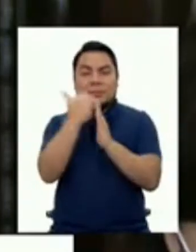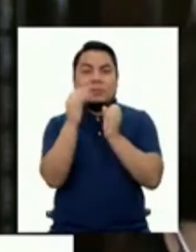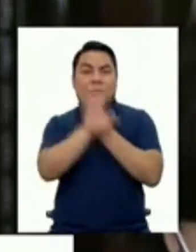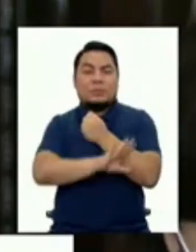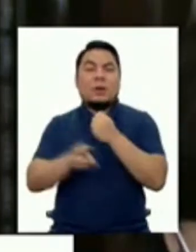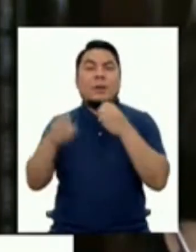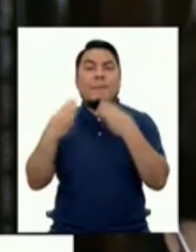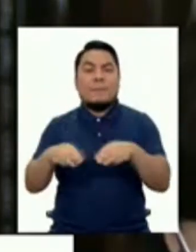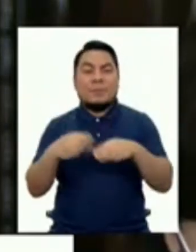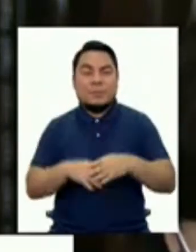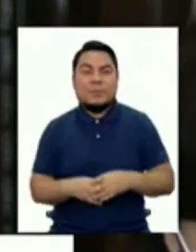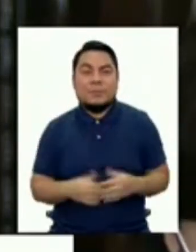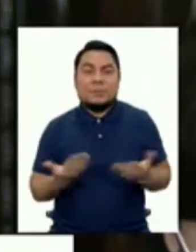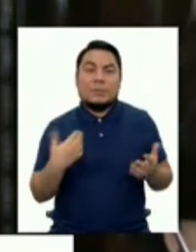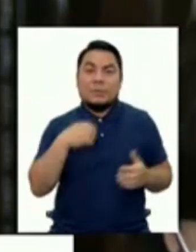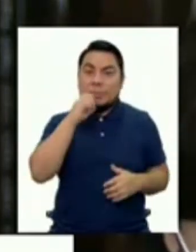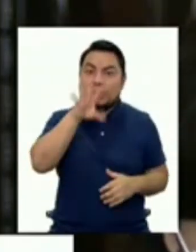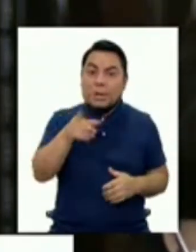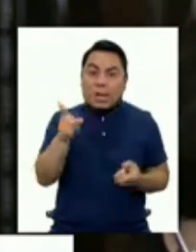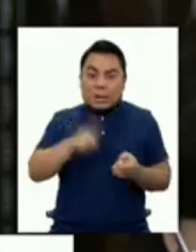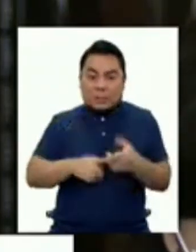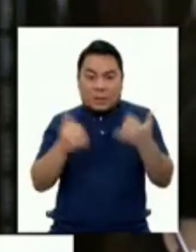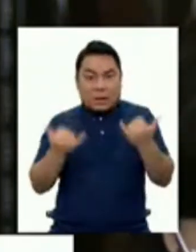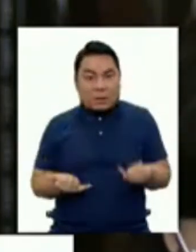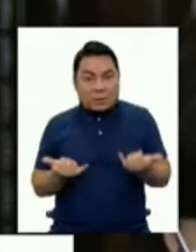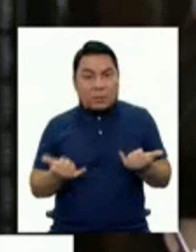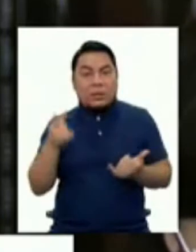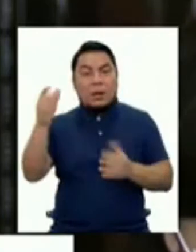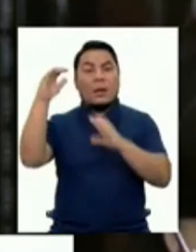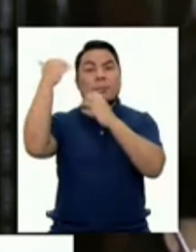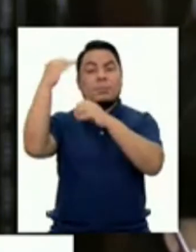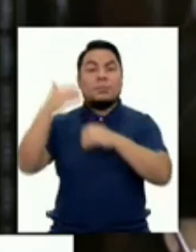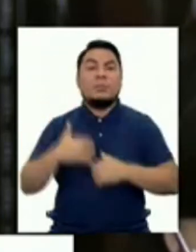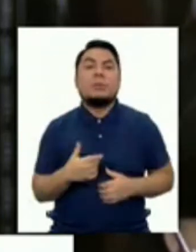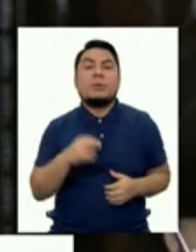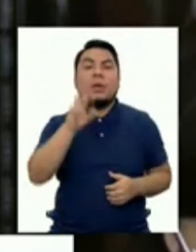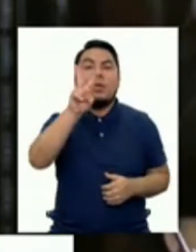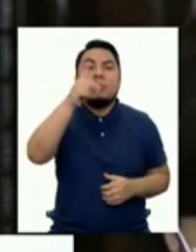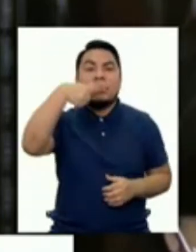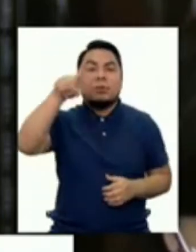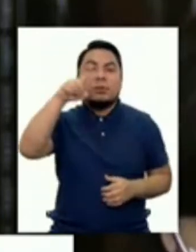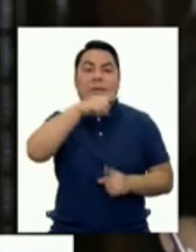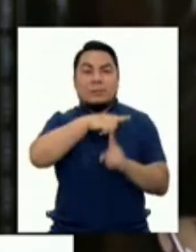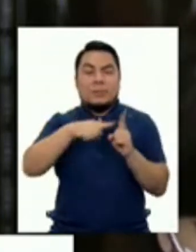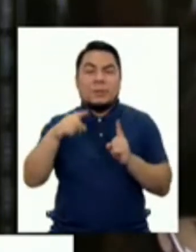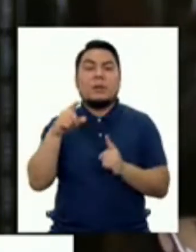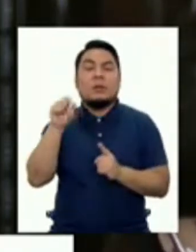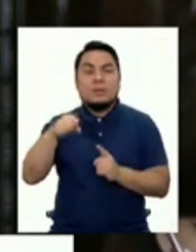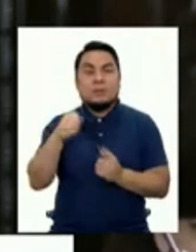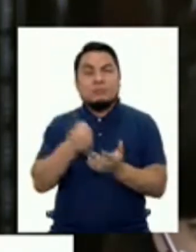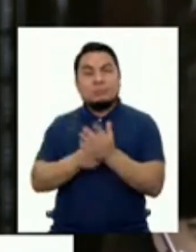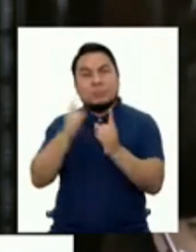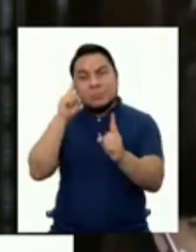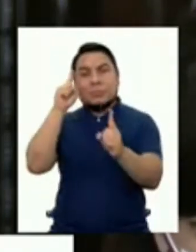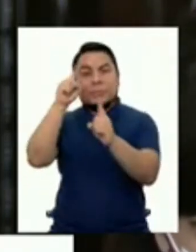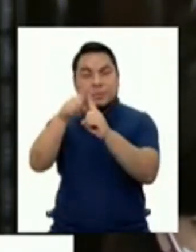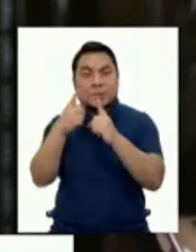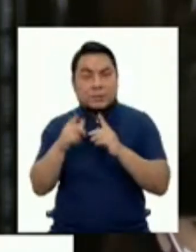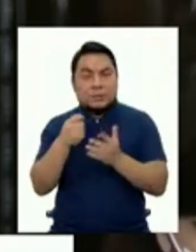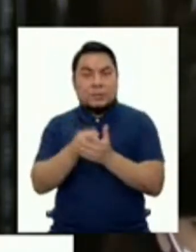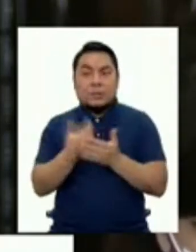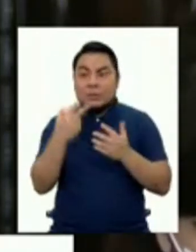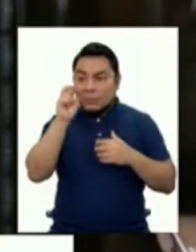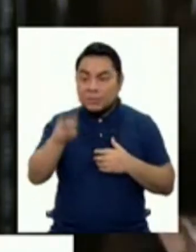abastos. Debo mencionar que a la fecha, presidente, Piura tenía asignado 2,5 millones de cumplir la meta. Ya